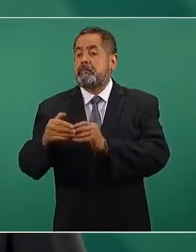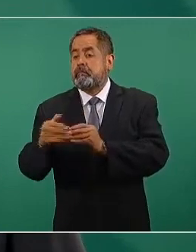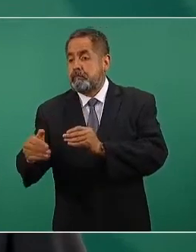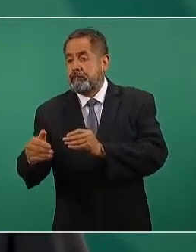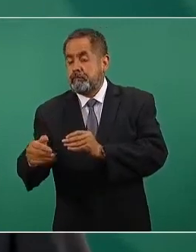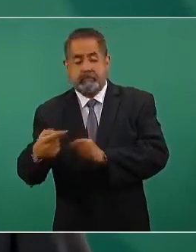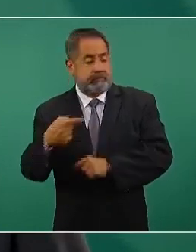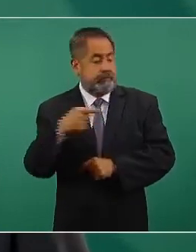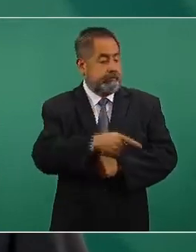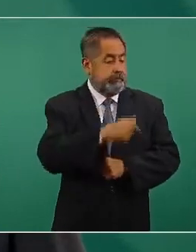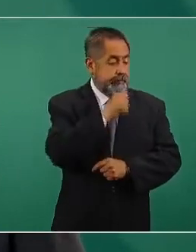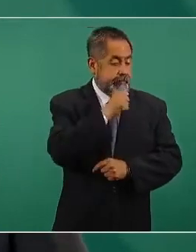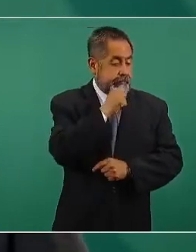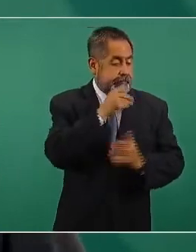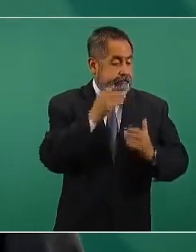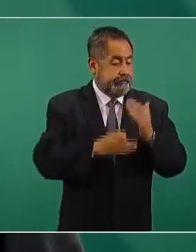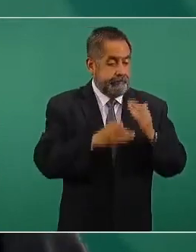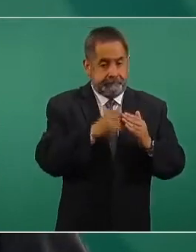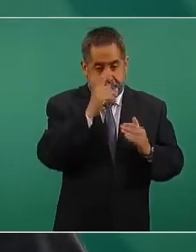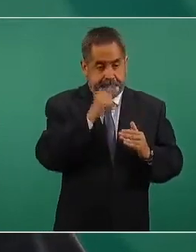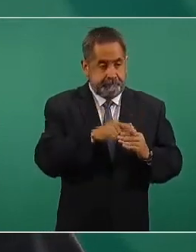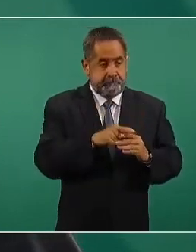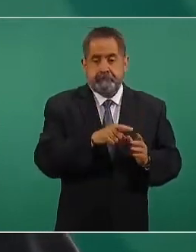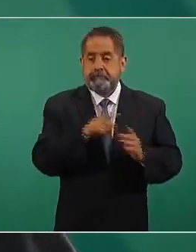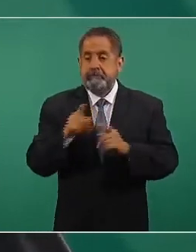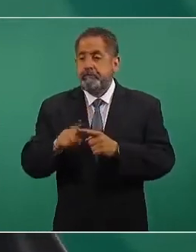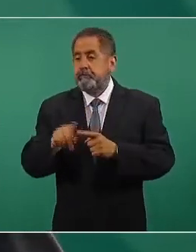pronto con maestros,